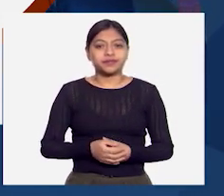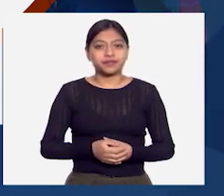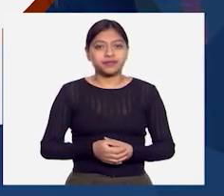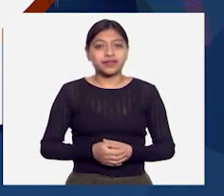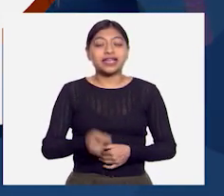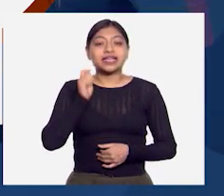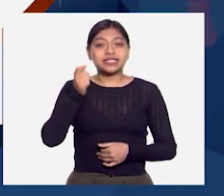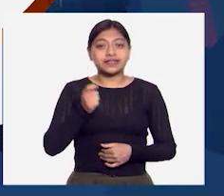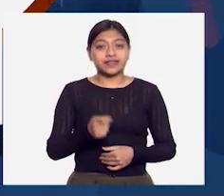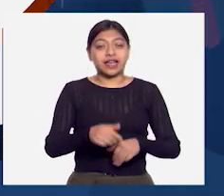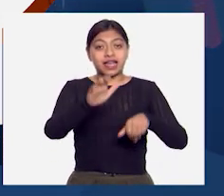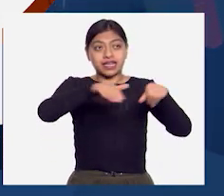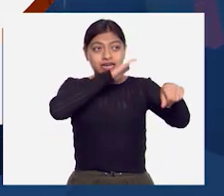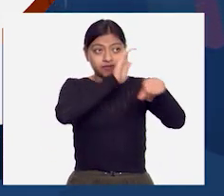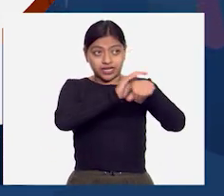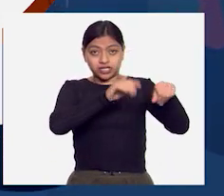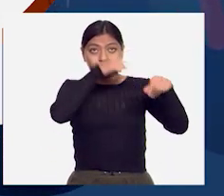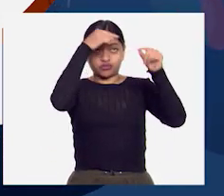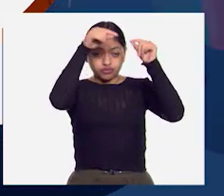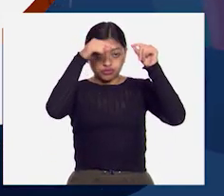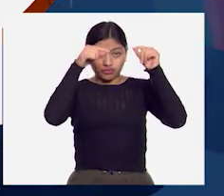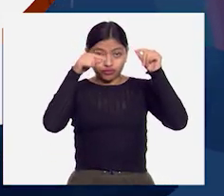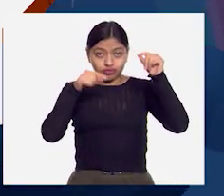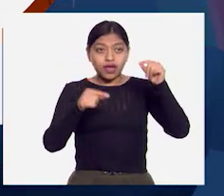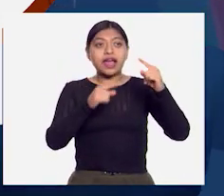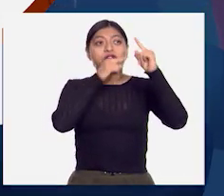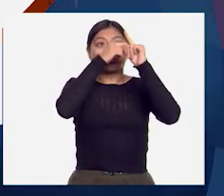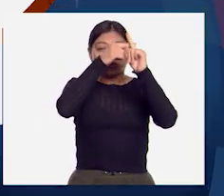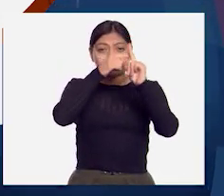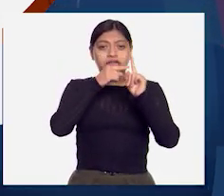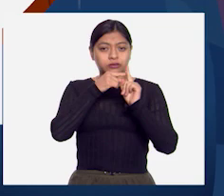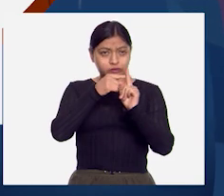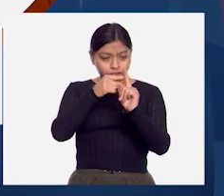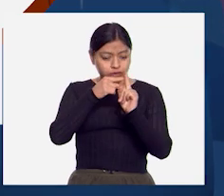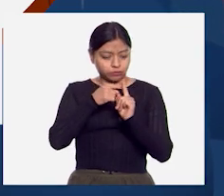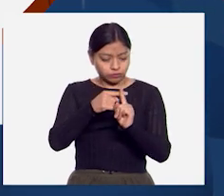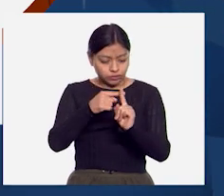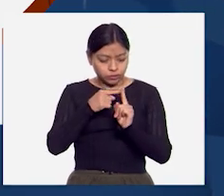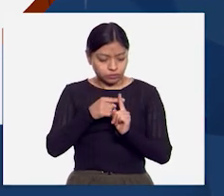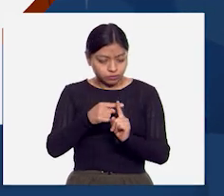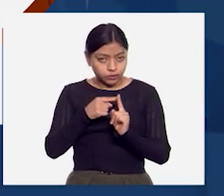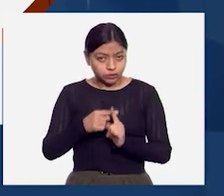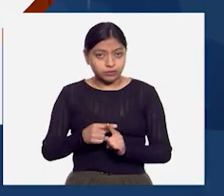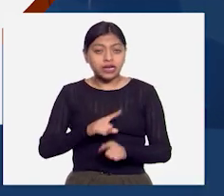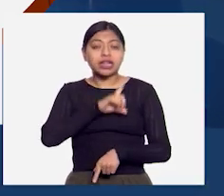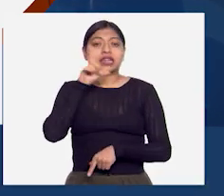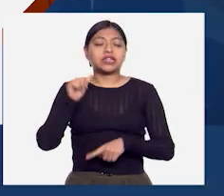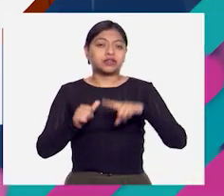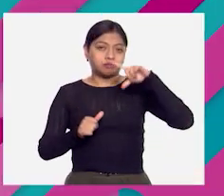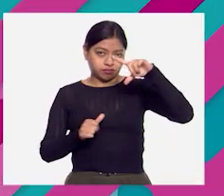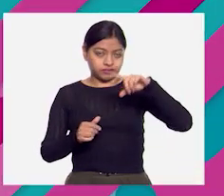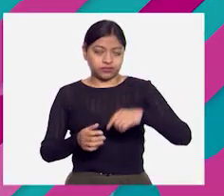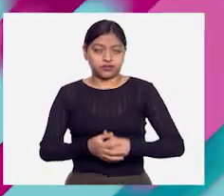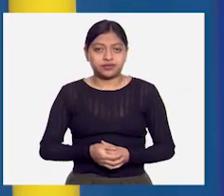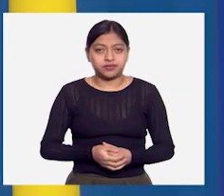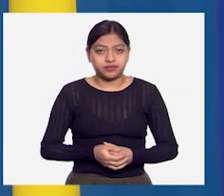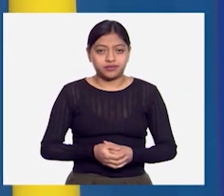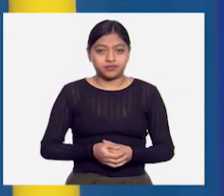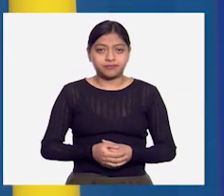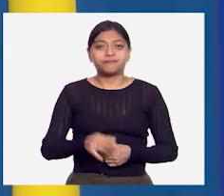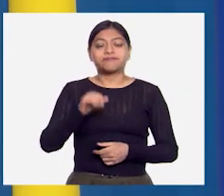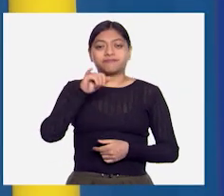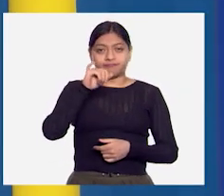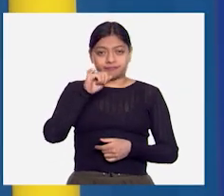de las calificaciones de las asignaturas en cada trimestre. Ah, eso es cierto. Y muchas